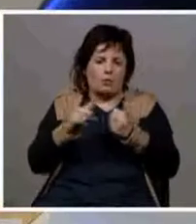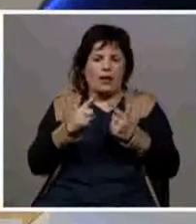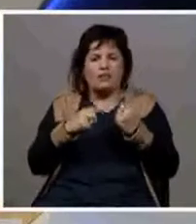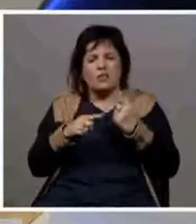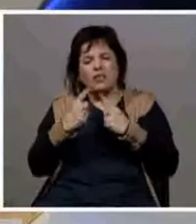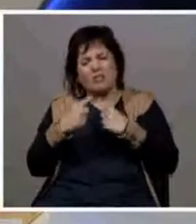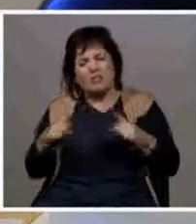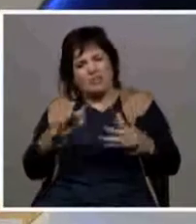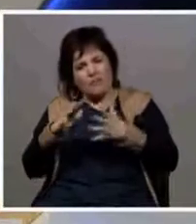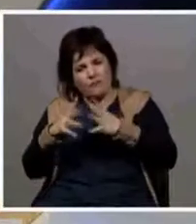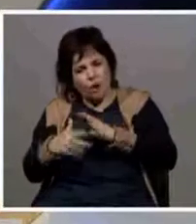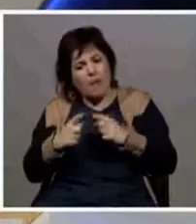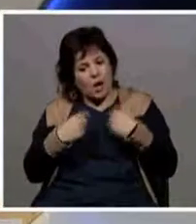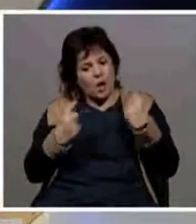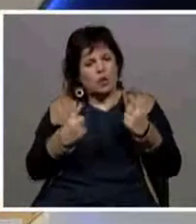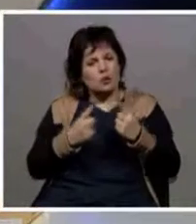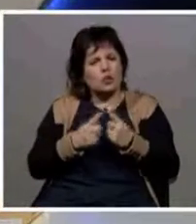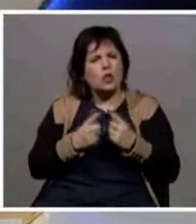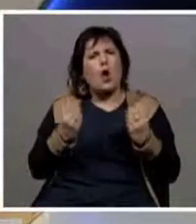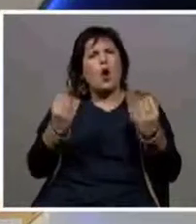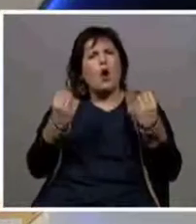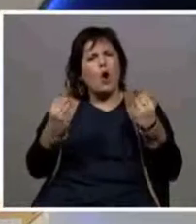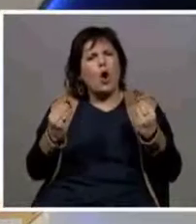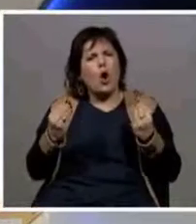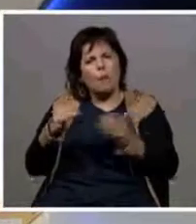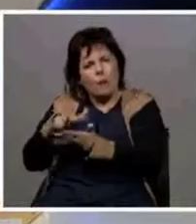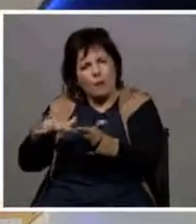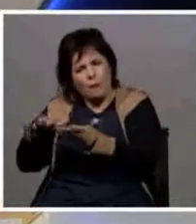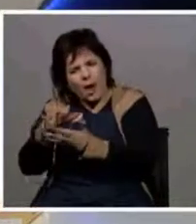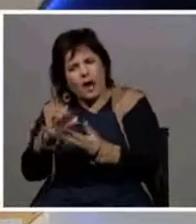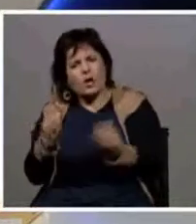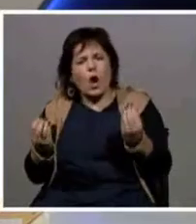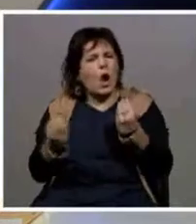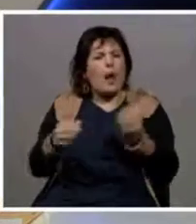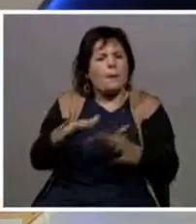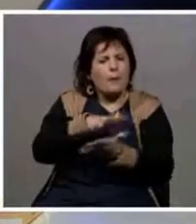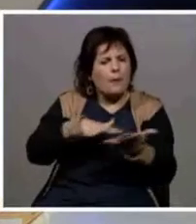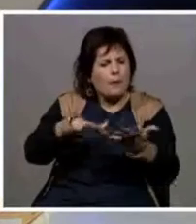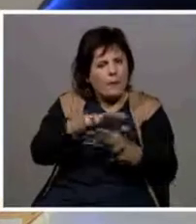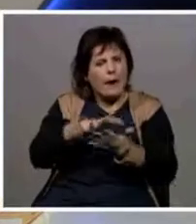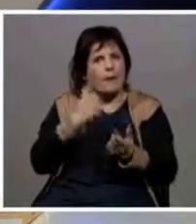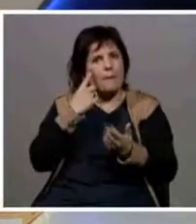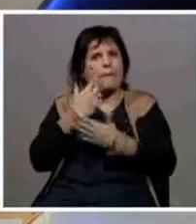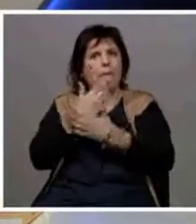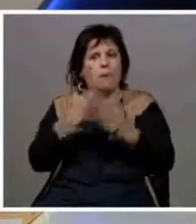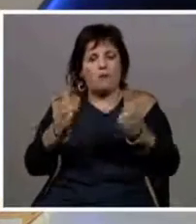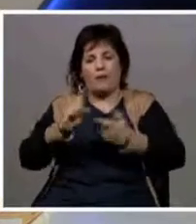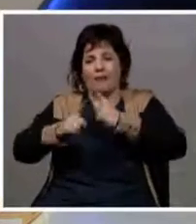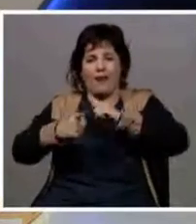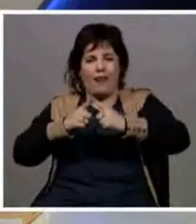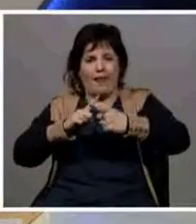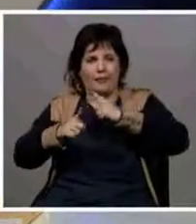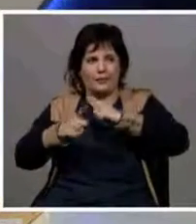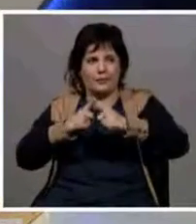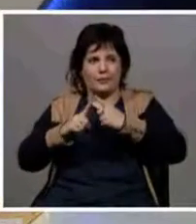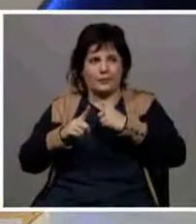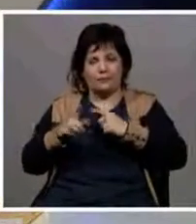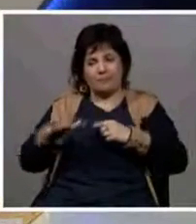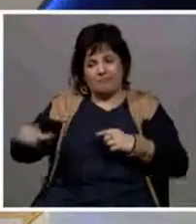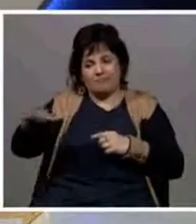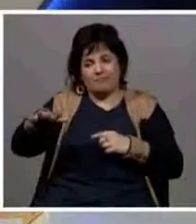nosotros hicimos un estudio sobre la conformación territorial para de alguna manera mostrar la relación que tiene la conformación de esos